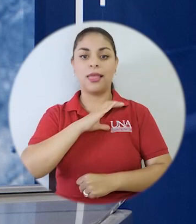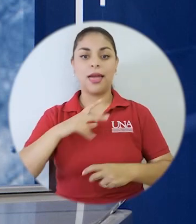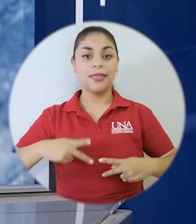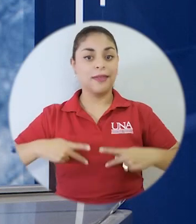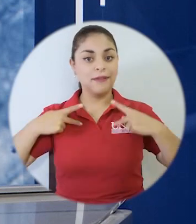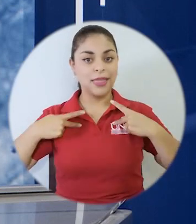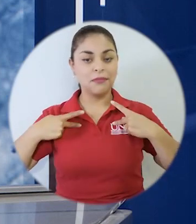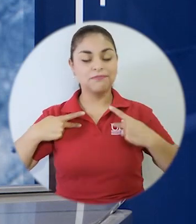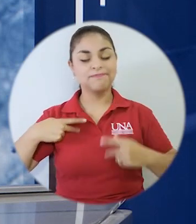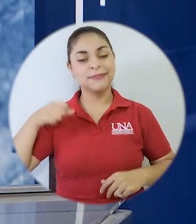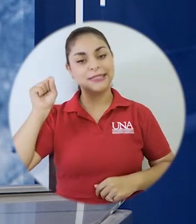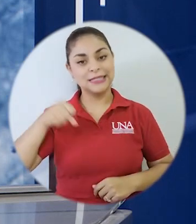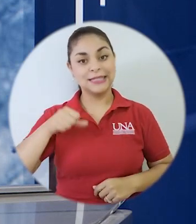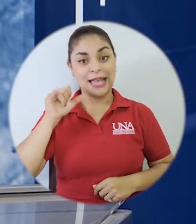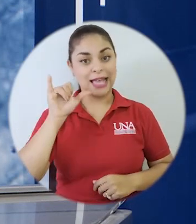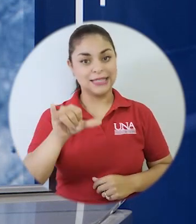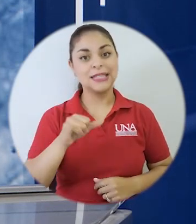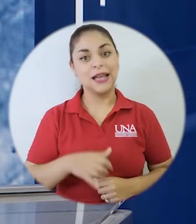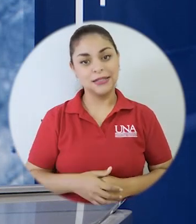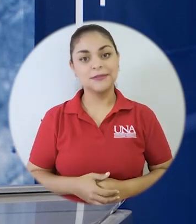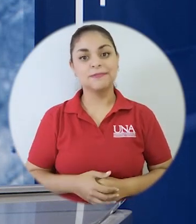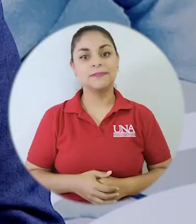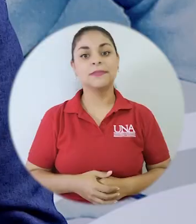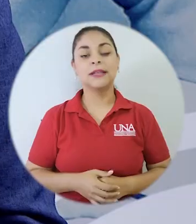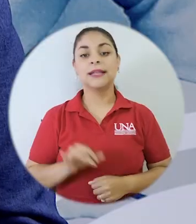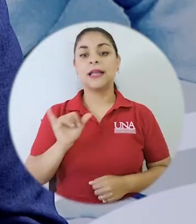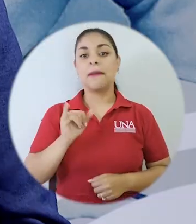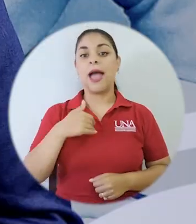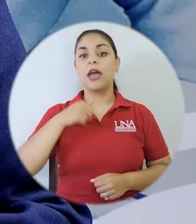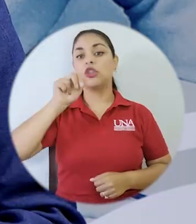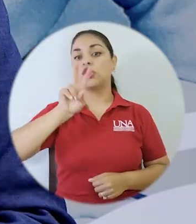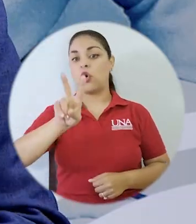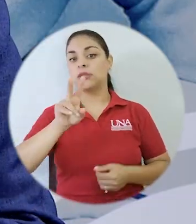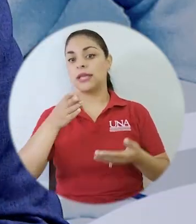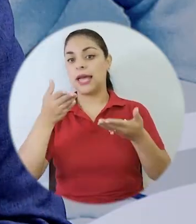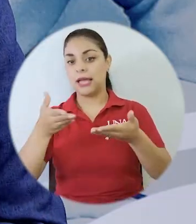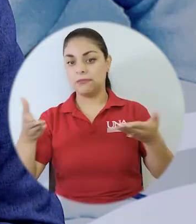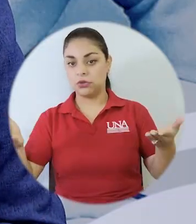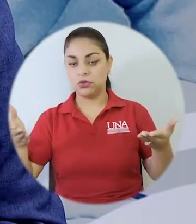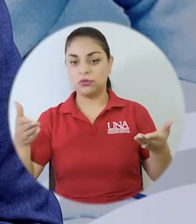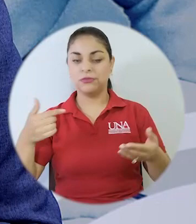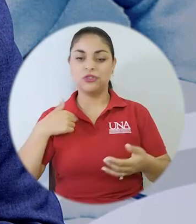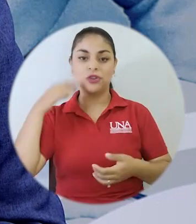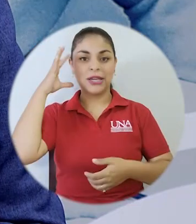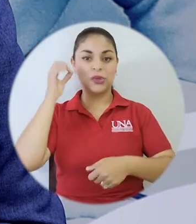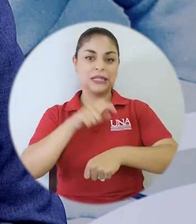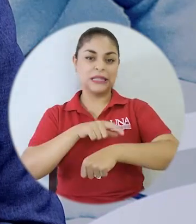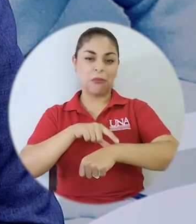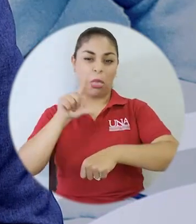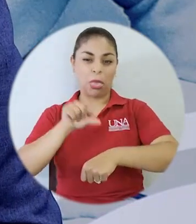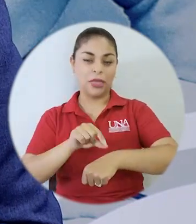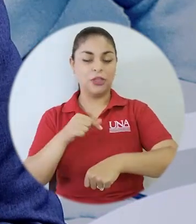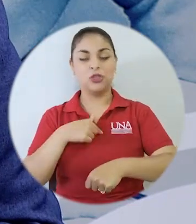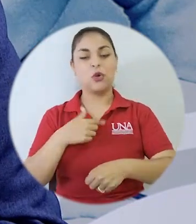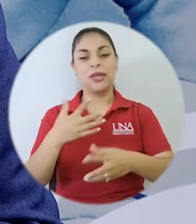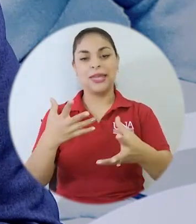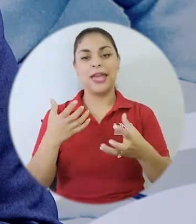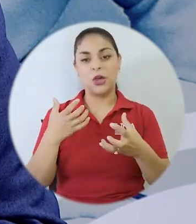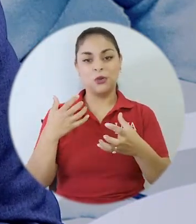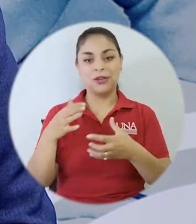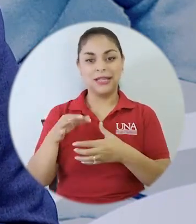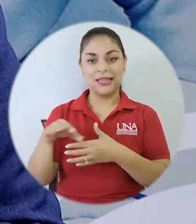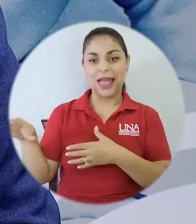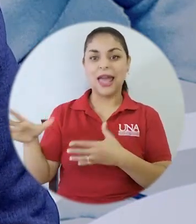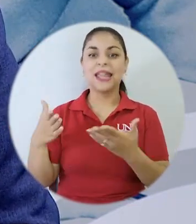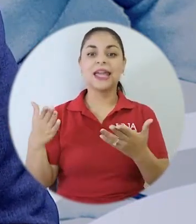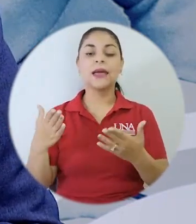mejor calidad de vida. Así es, y dentro de eso, María, hay dos elementos que ya yo creo que el tiempo se nos empieza a ir y que yo no